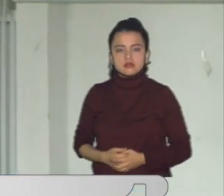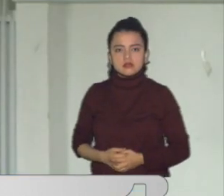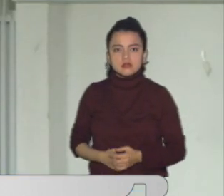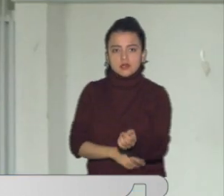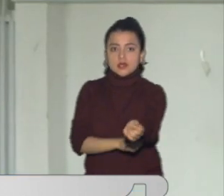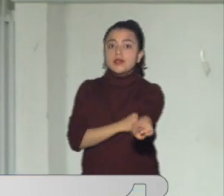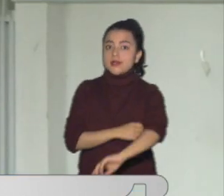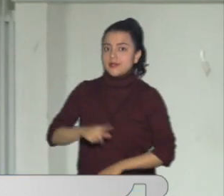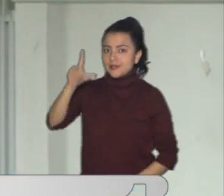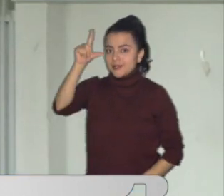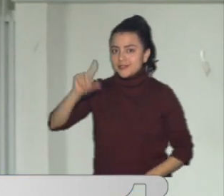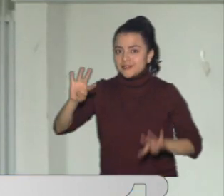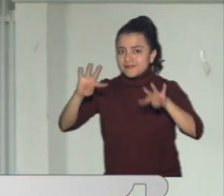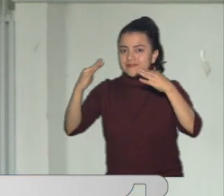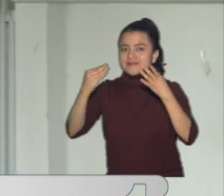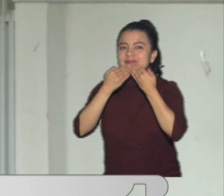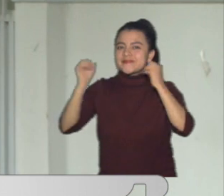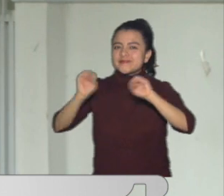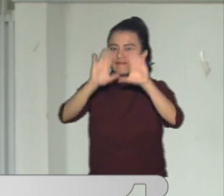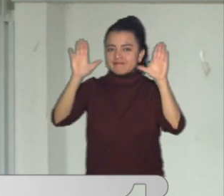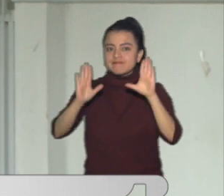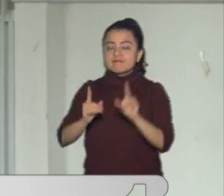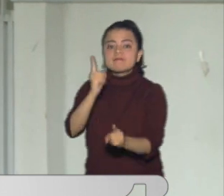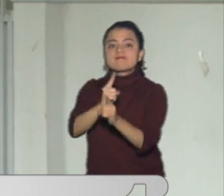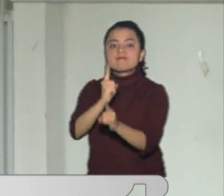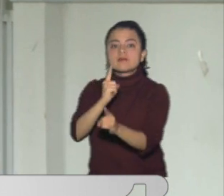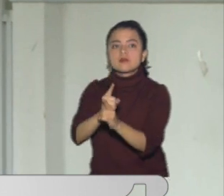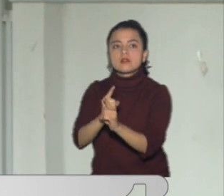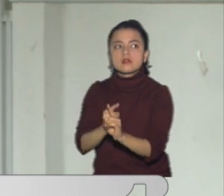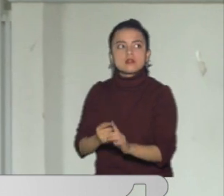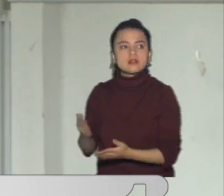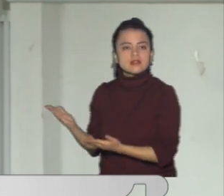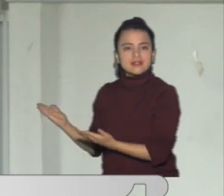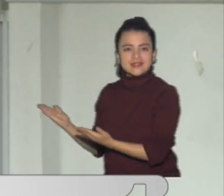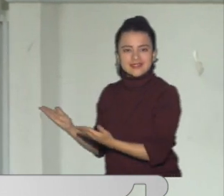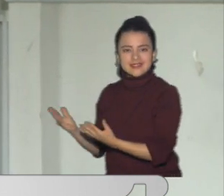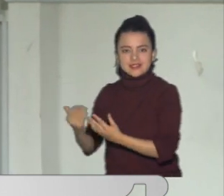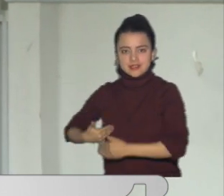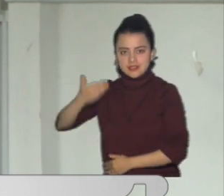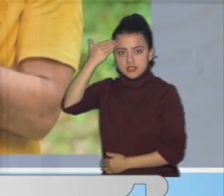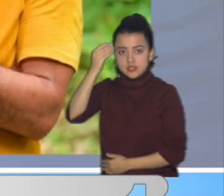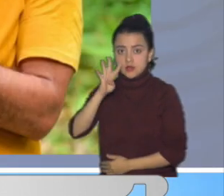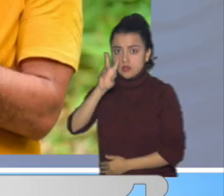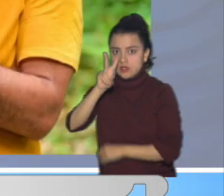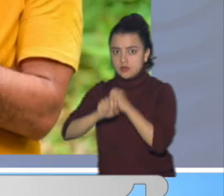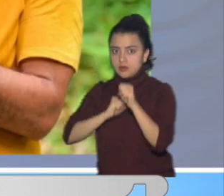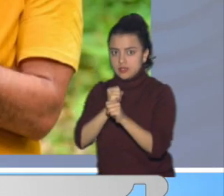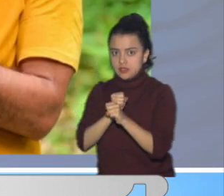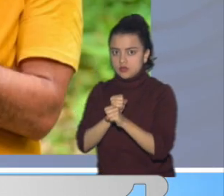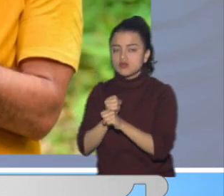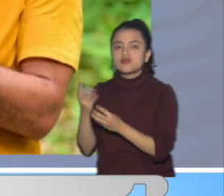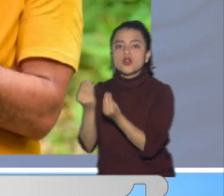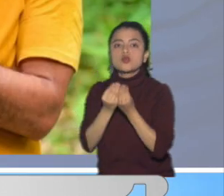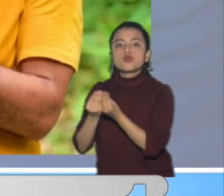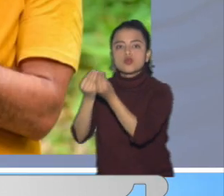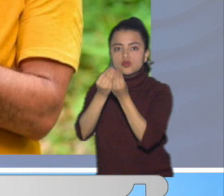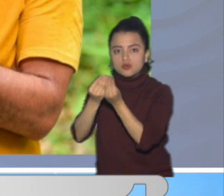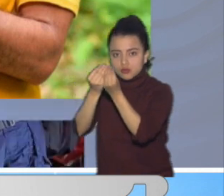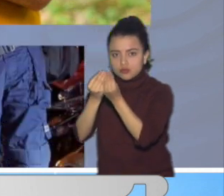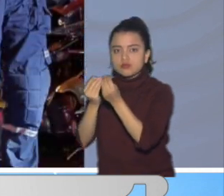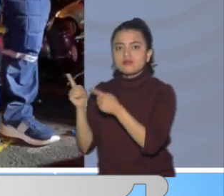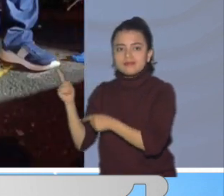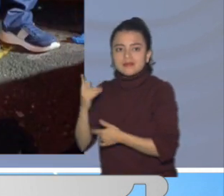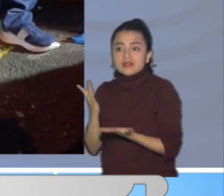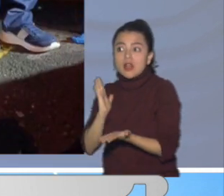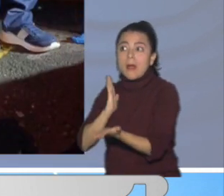Luisa, televidentes, muy buenos días. El concejal Dairo Antonio Última Gaspar, de 42 años, se encuentra en este momento en un centro